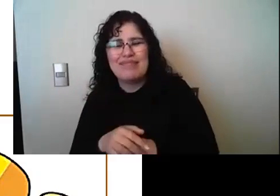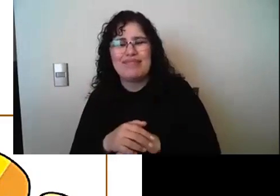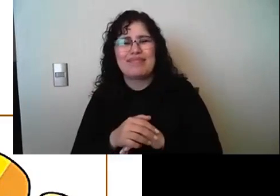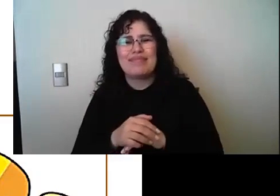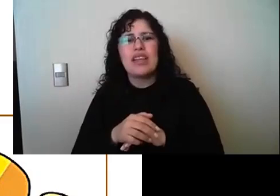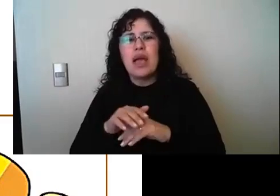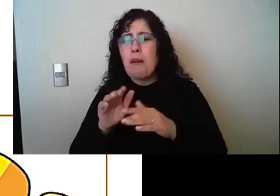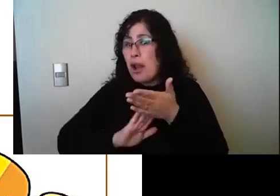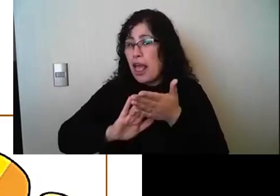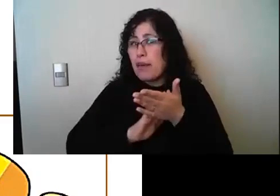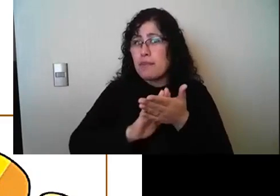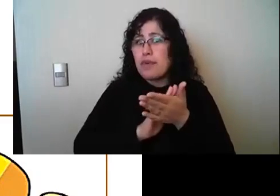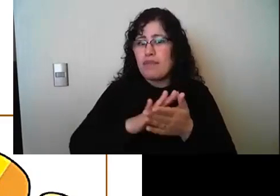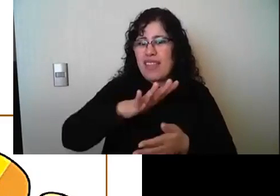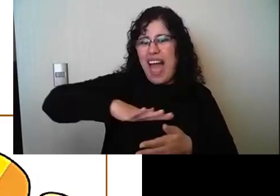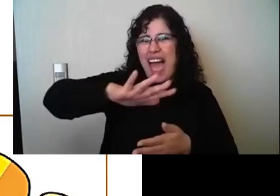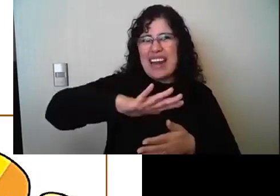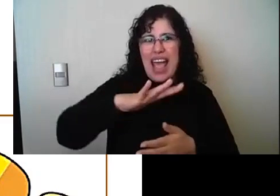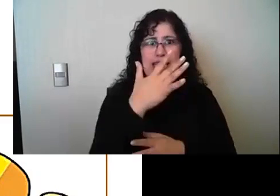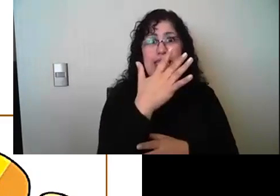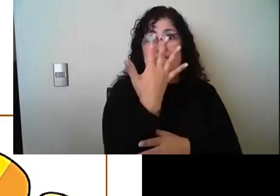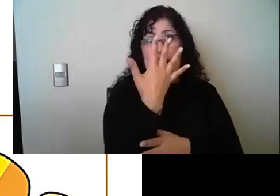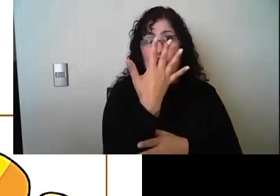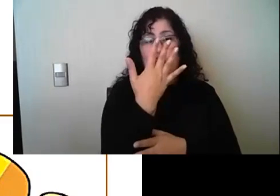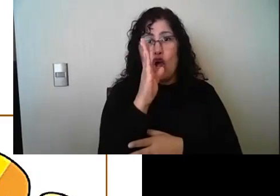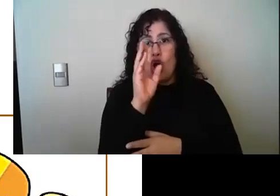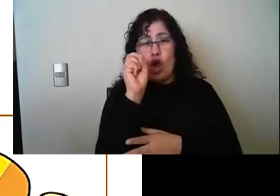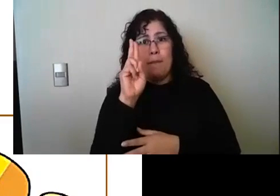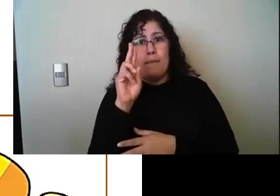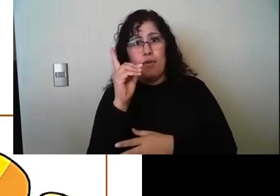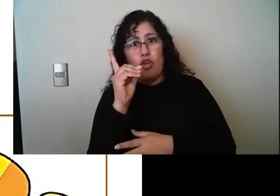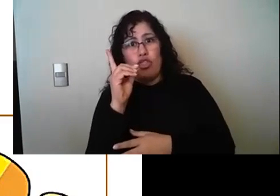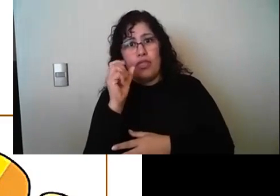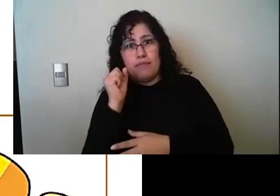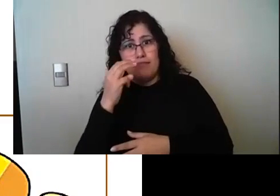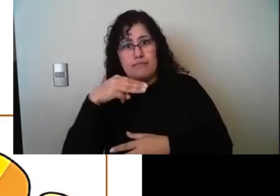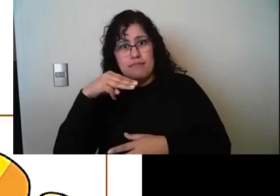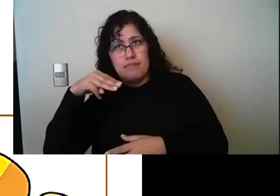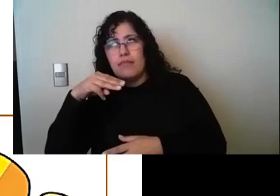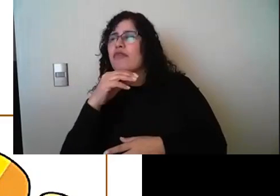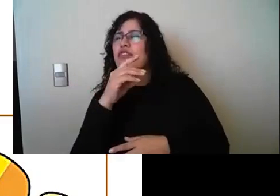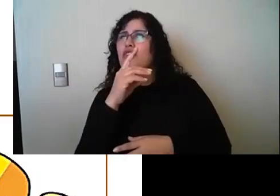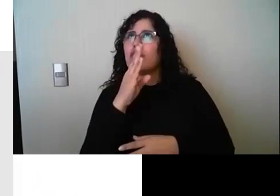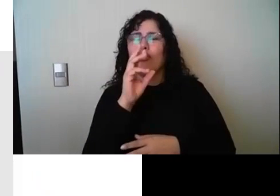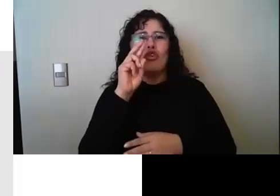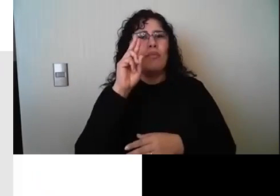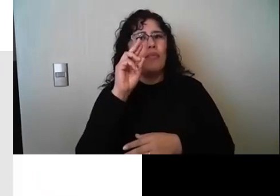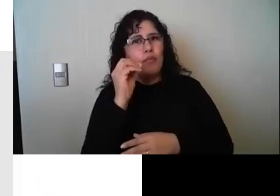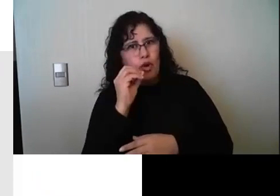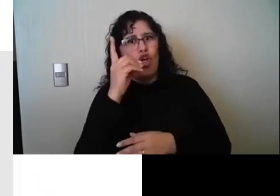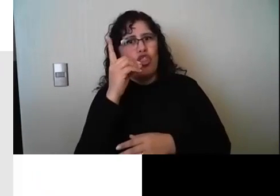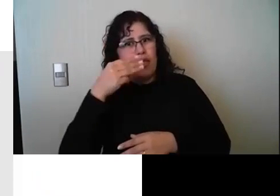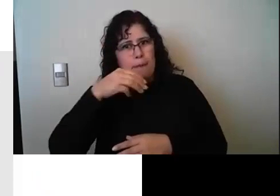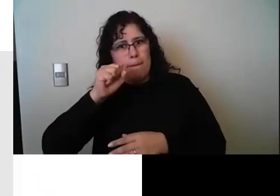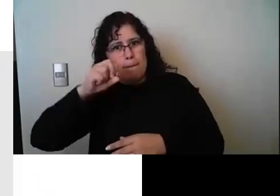El área 5 de Brodmann pertenece a la corteza ya no primaria, pertenece a esta que